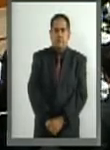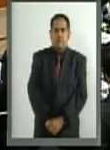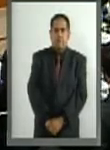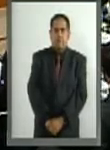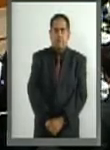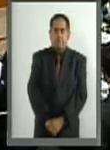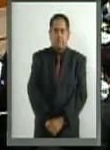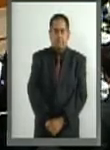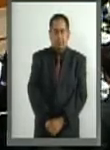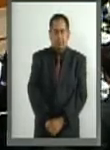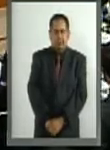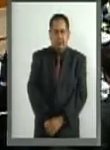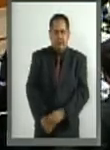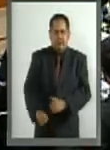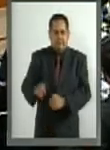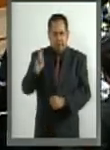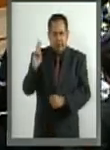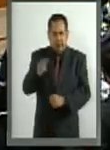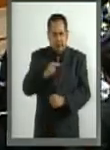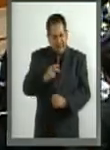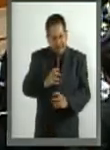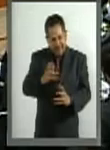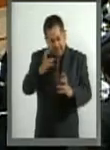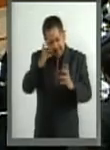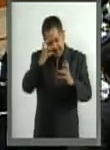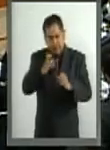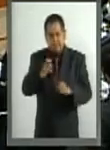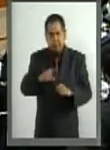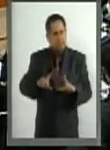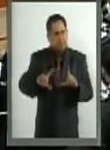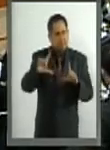Cuánta tristeza en el país.